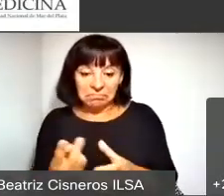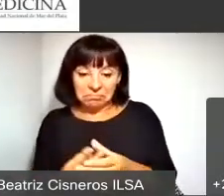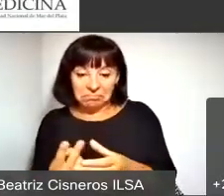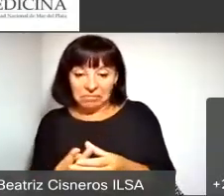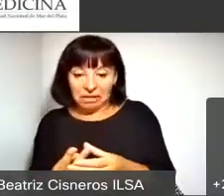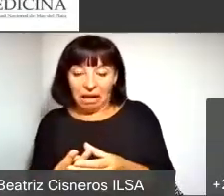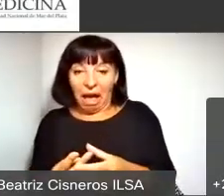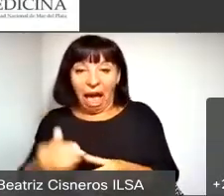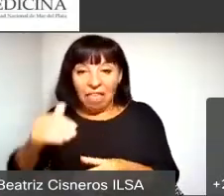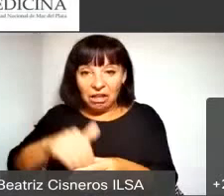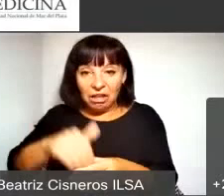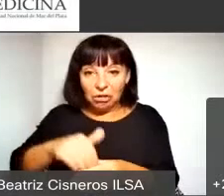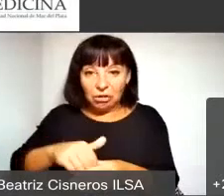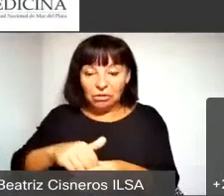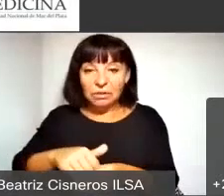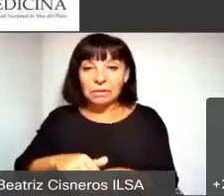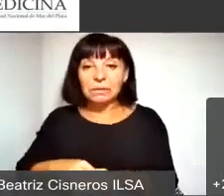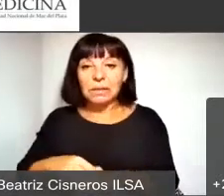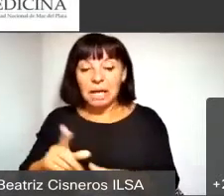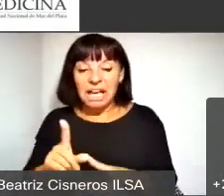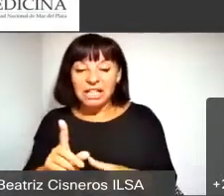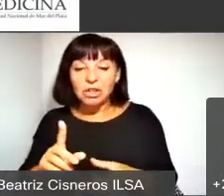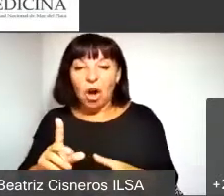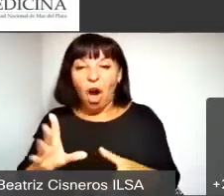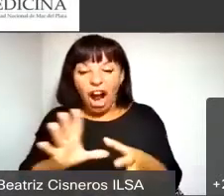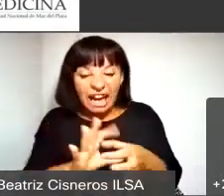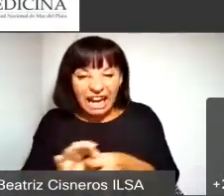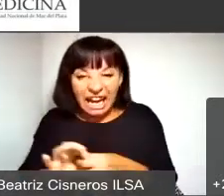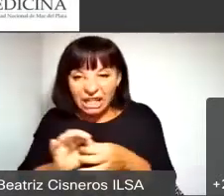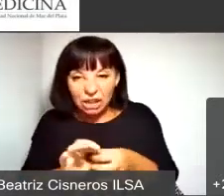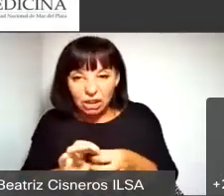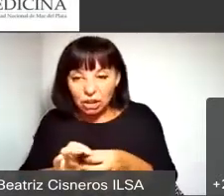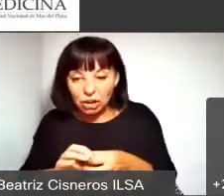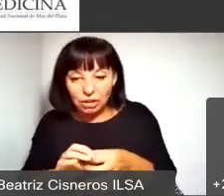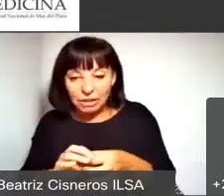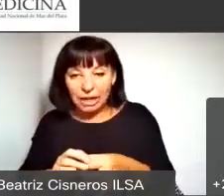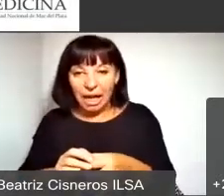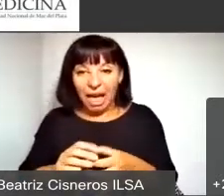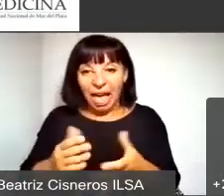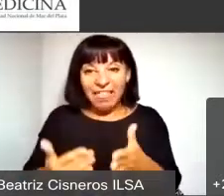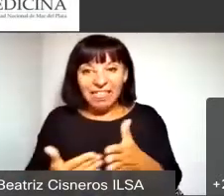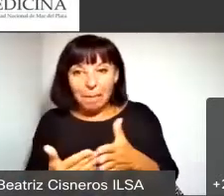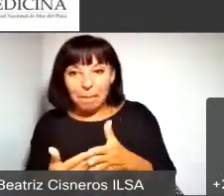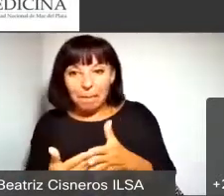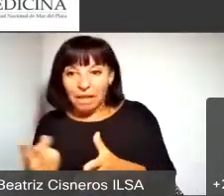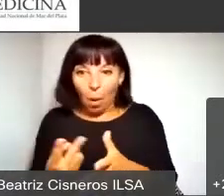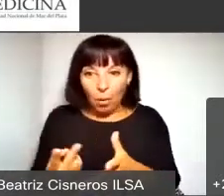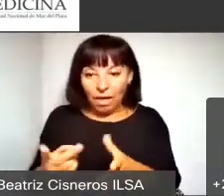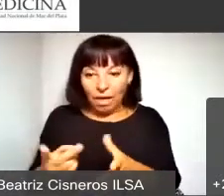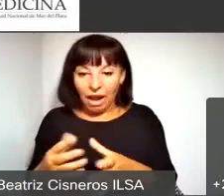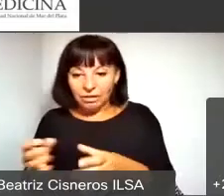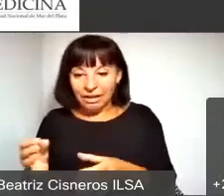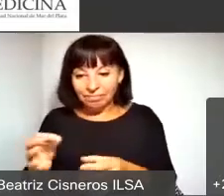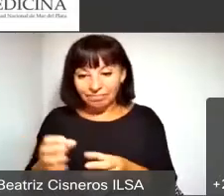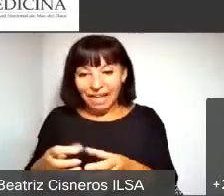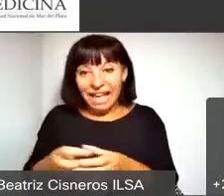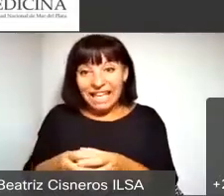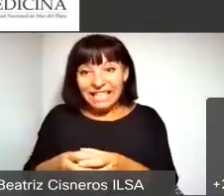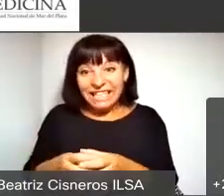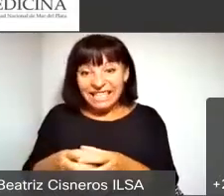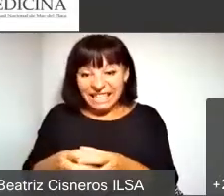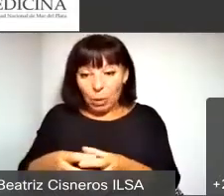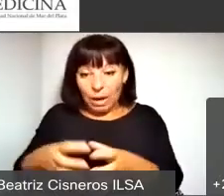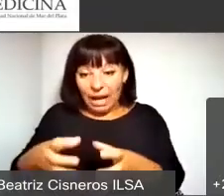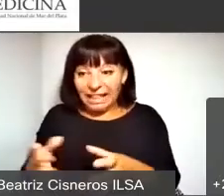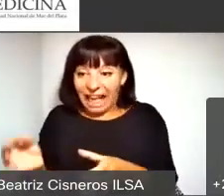Y de hecho es un tipo de relación que es obligada. Ambas dependen una de la otra. Esto daría cuenta